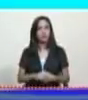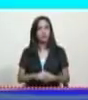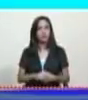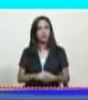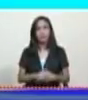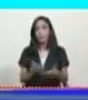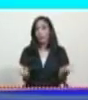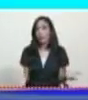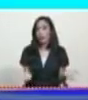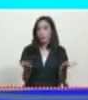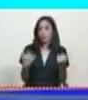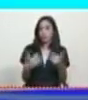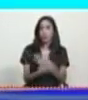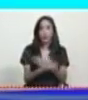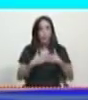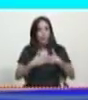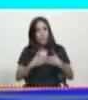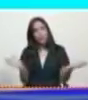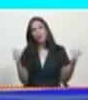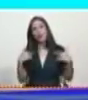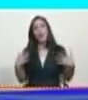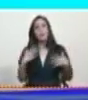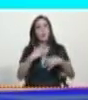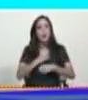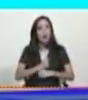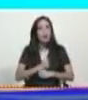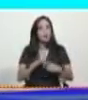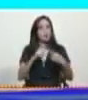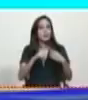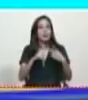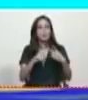a lo que venga bueno, a la esperanza,